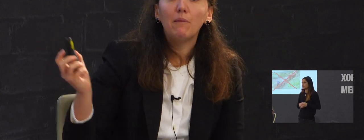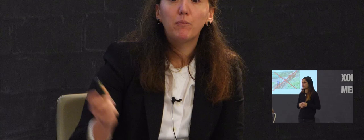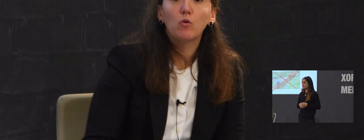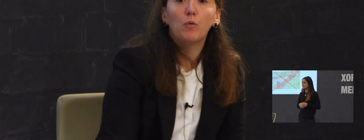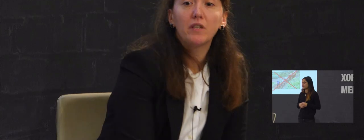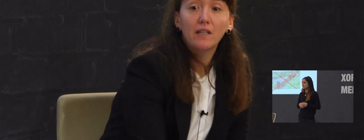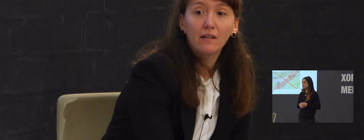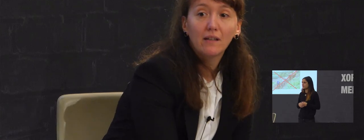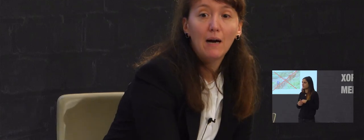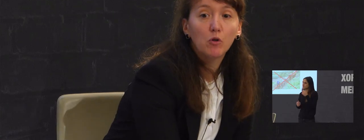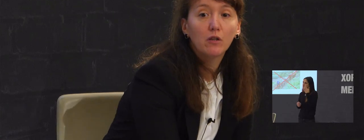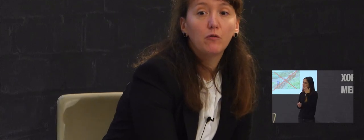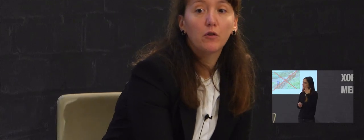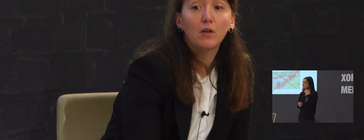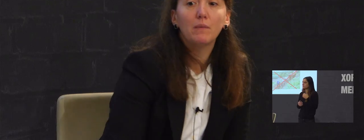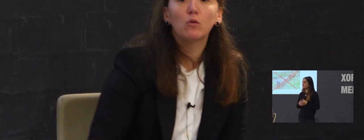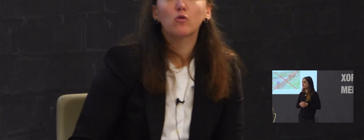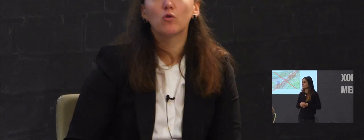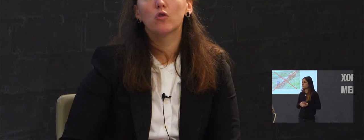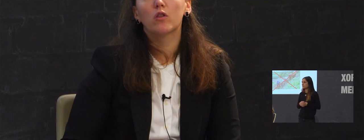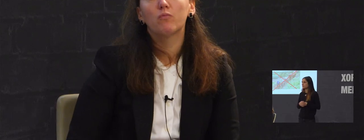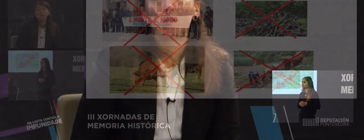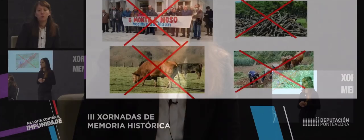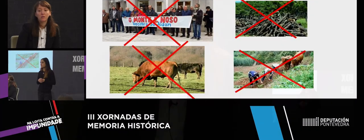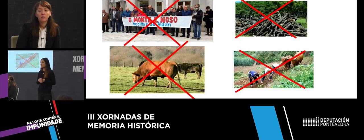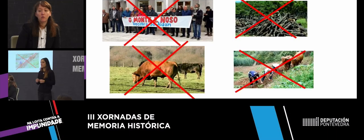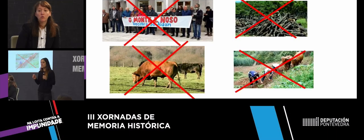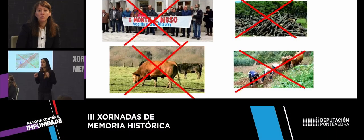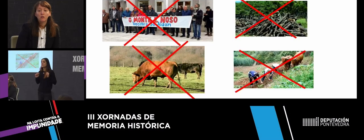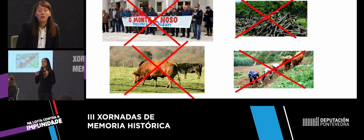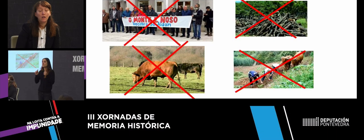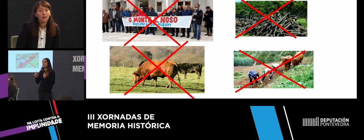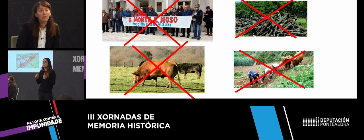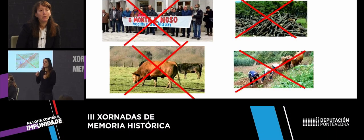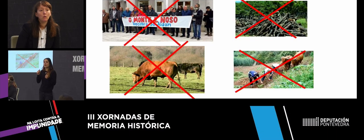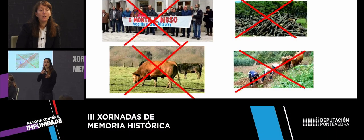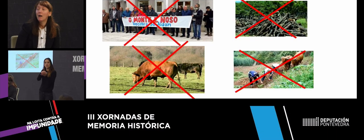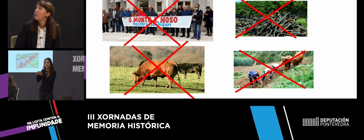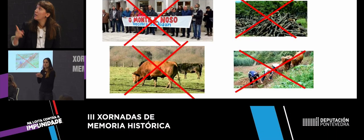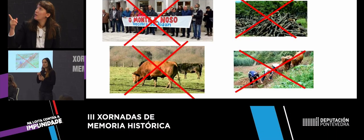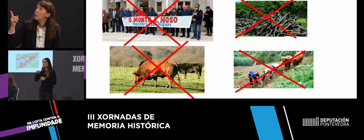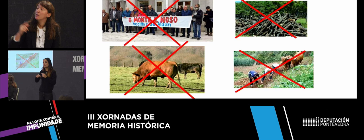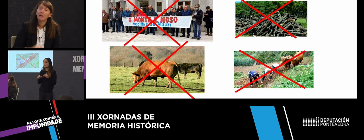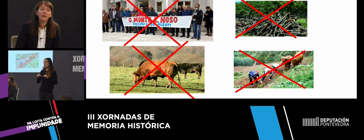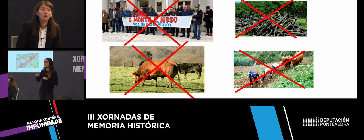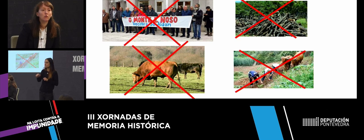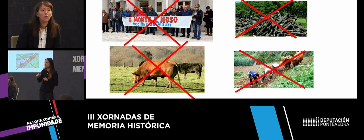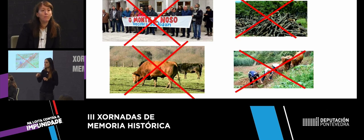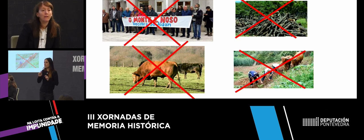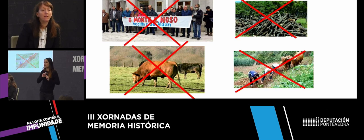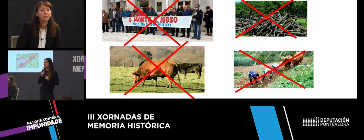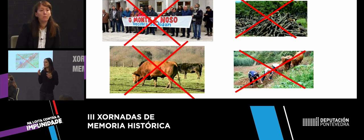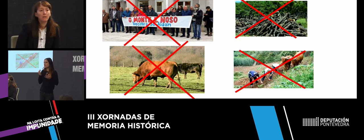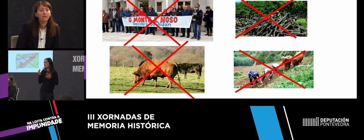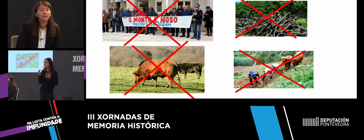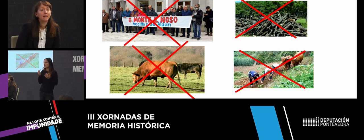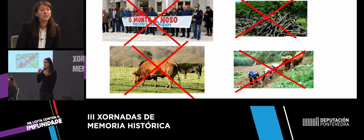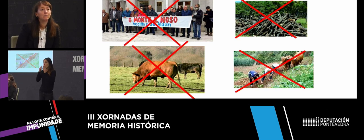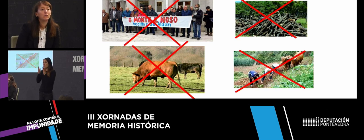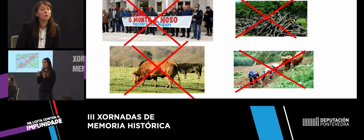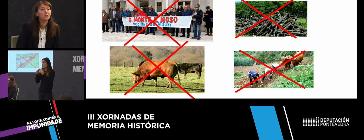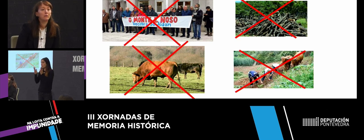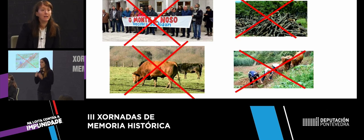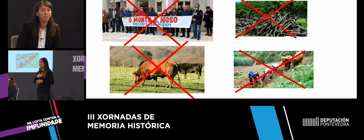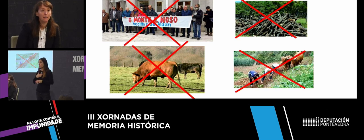Que ia supoñer a posta en funcionamento dos consorcios para os veciños? En primer lugar, a perda da propiedade. E non só a perda da propiedade